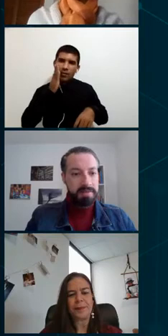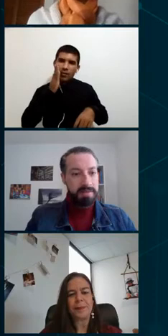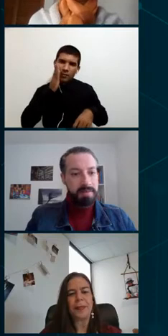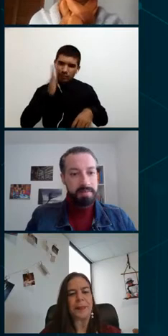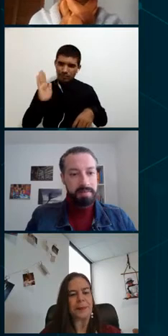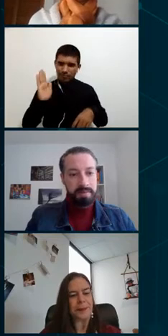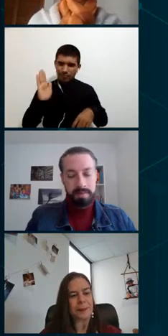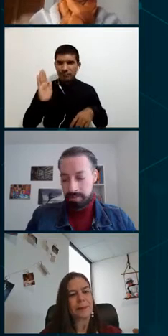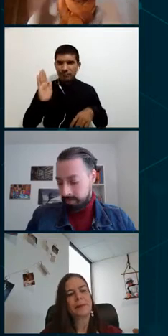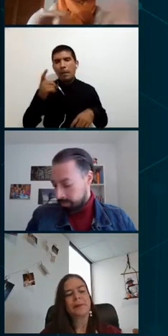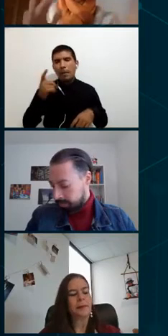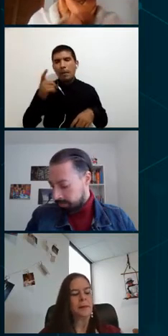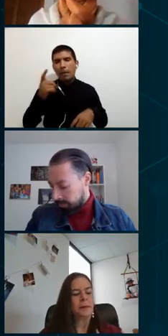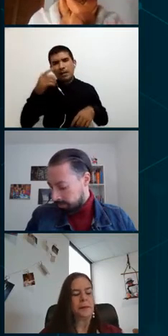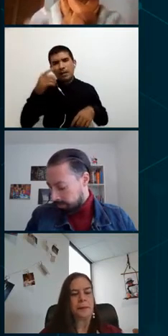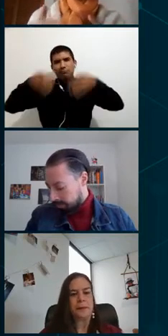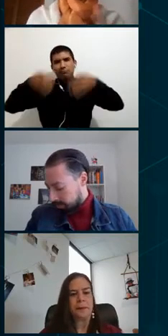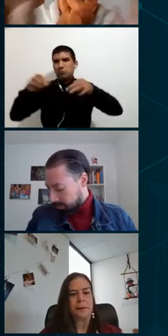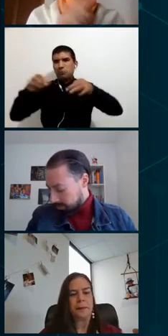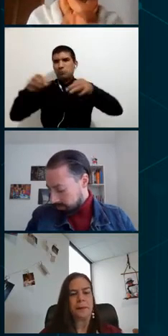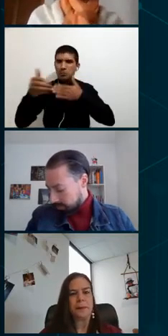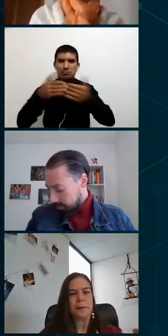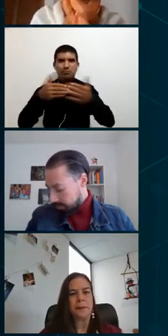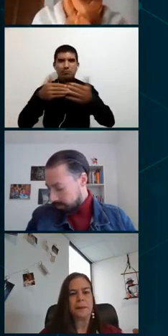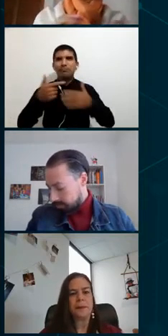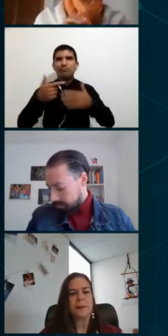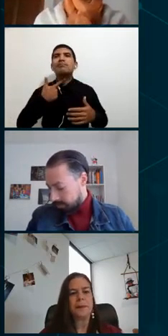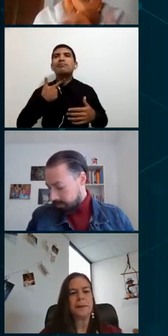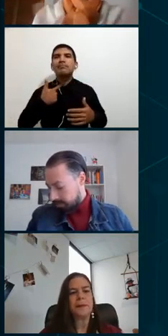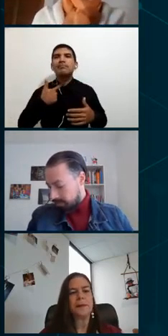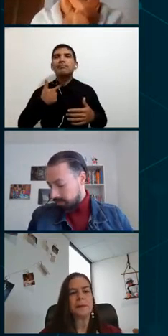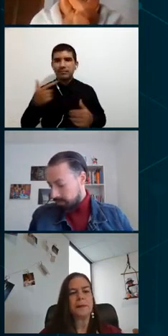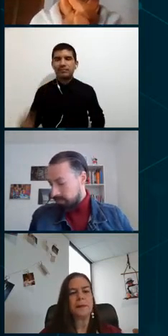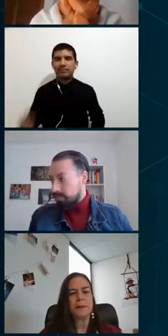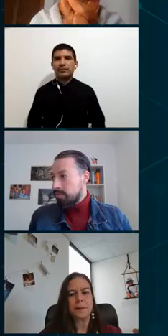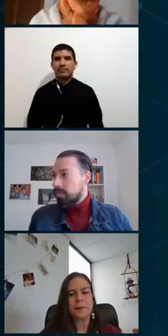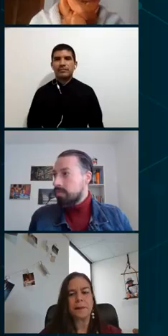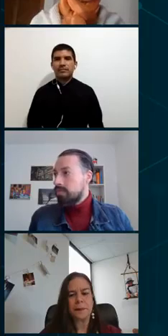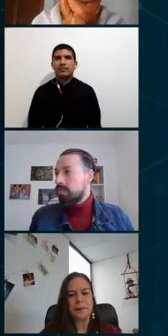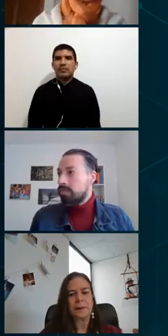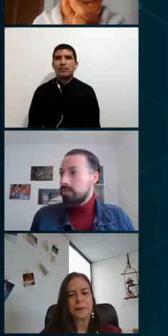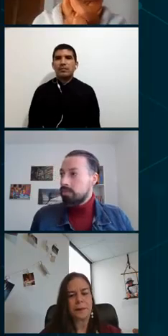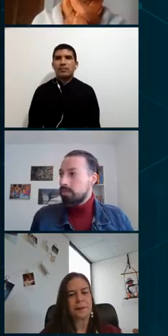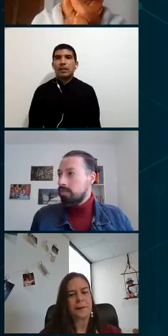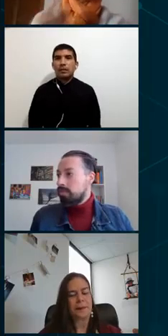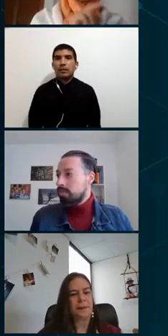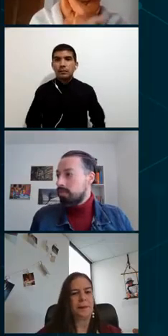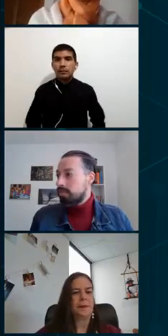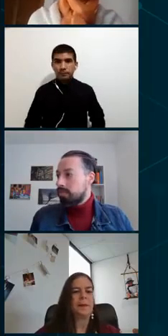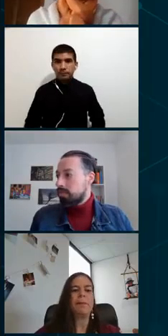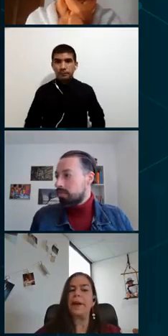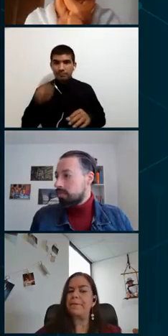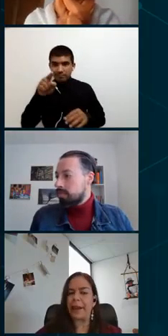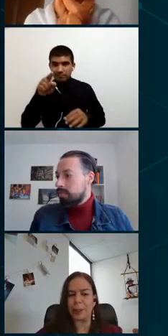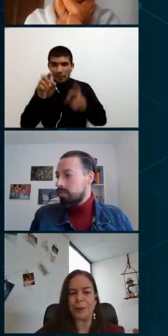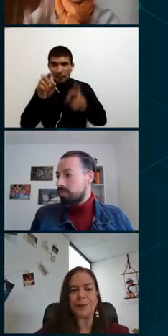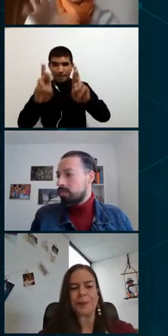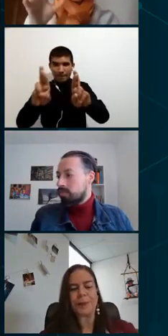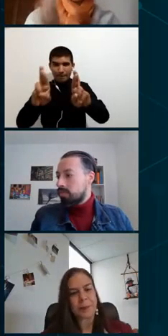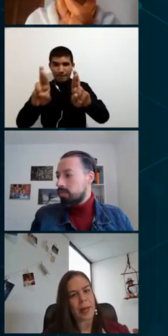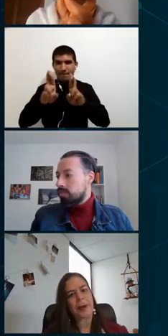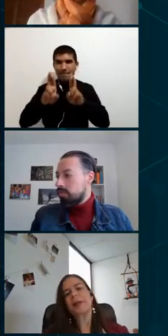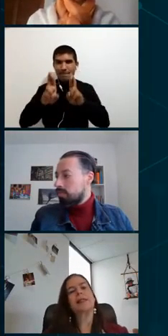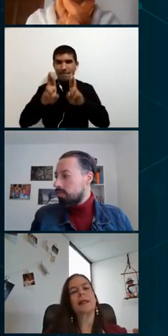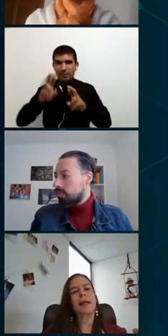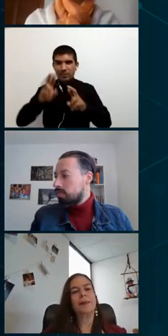Bueno, vamos a Bueno. ir, si quieren sigan metiendo, pero vamos nosotros de una vez a mirar el ejercicio creativo. ¿Te parece, Cris? En el tablero.